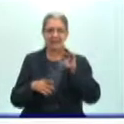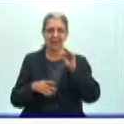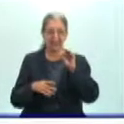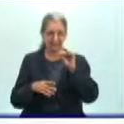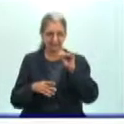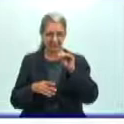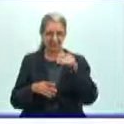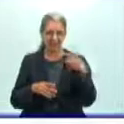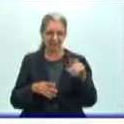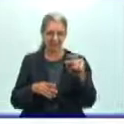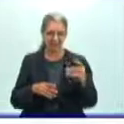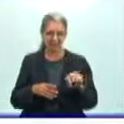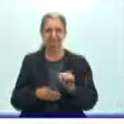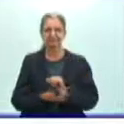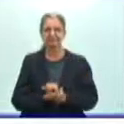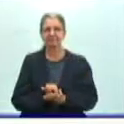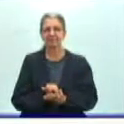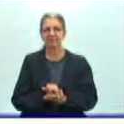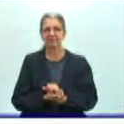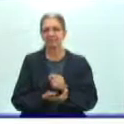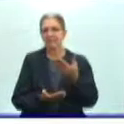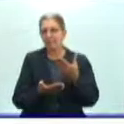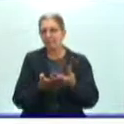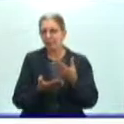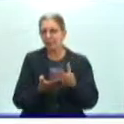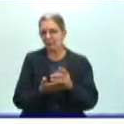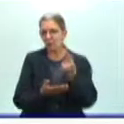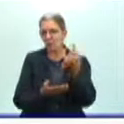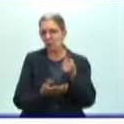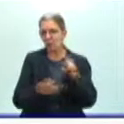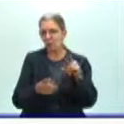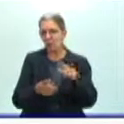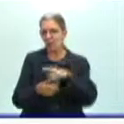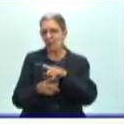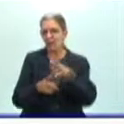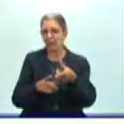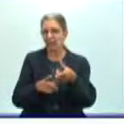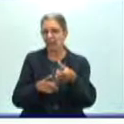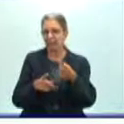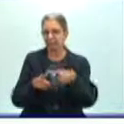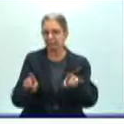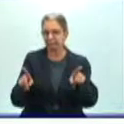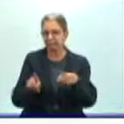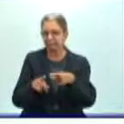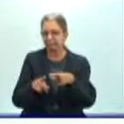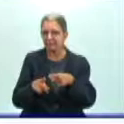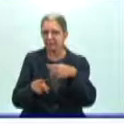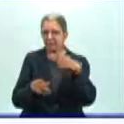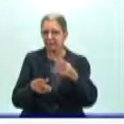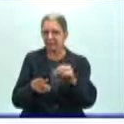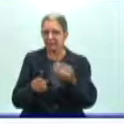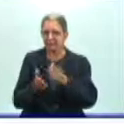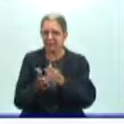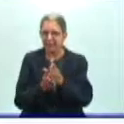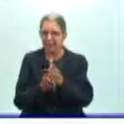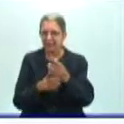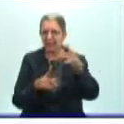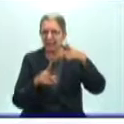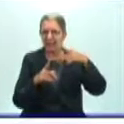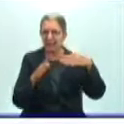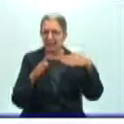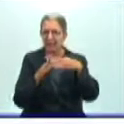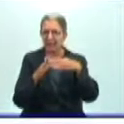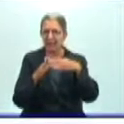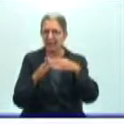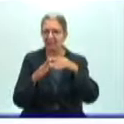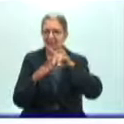la actividad. Prueba que si una cuerda y una recta tangente de una circunferencia son paralelas